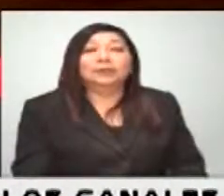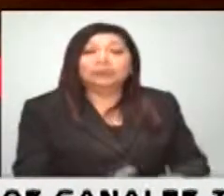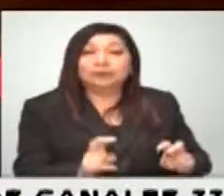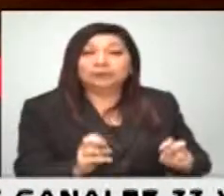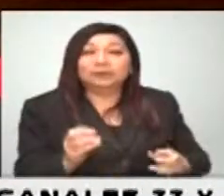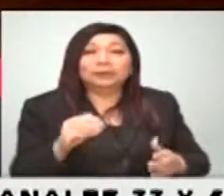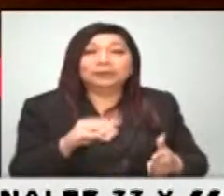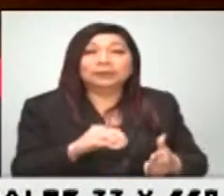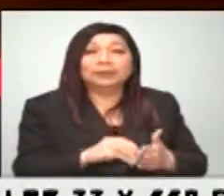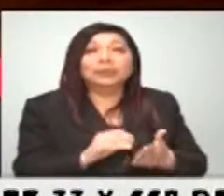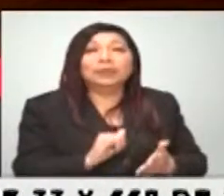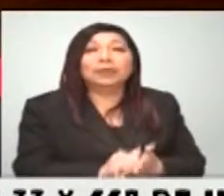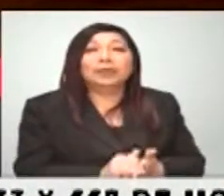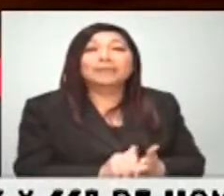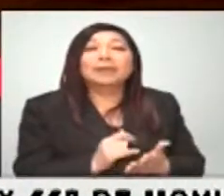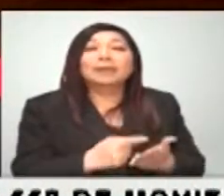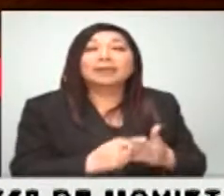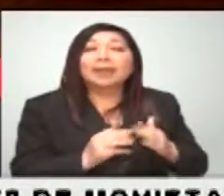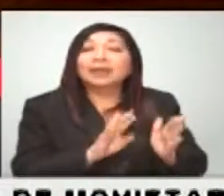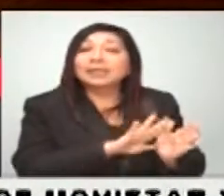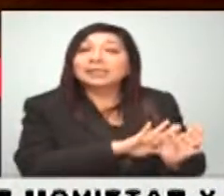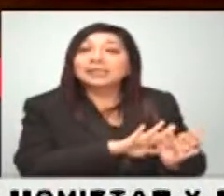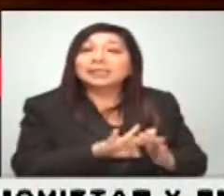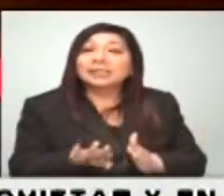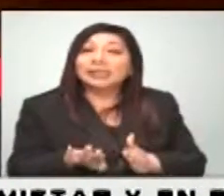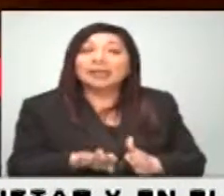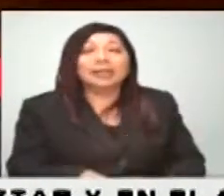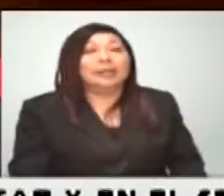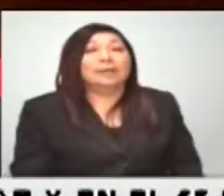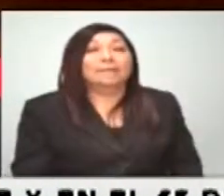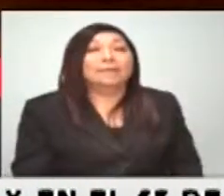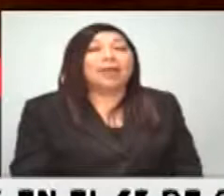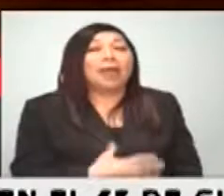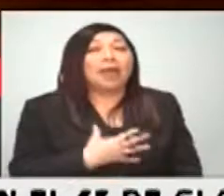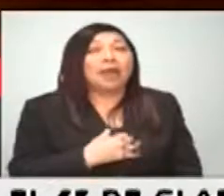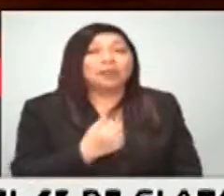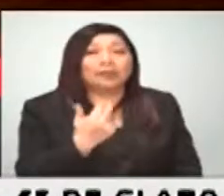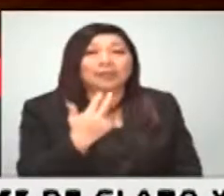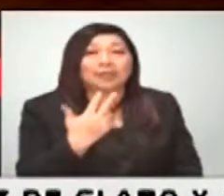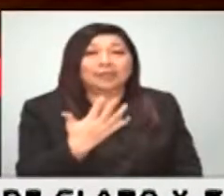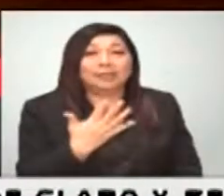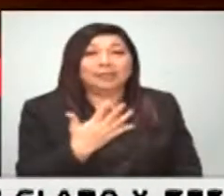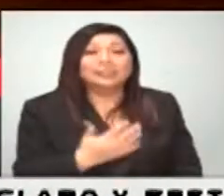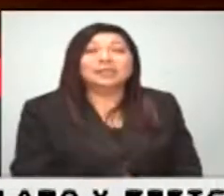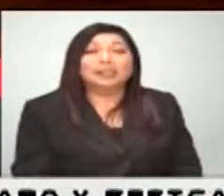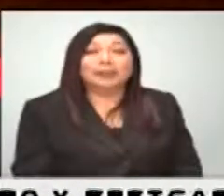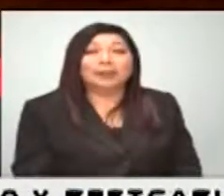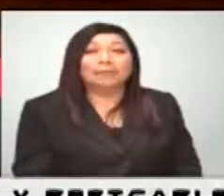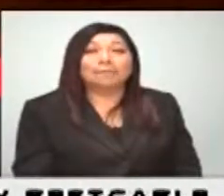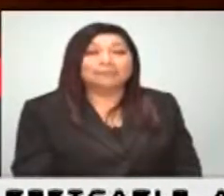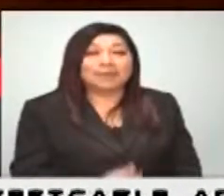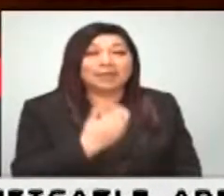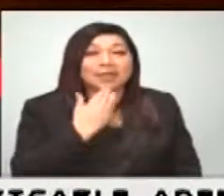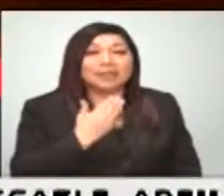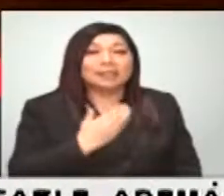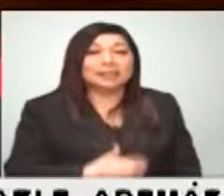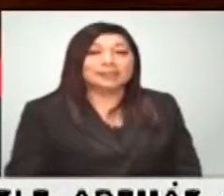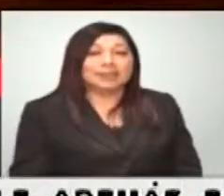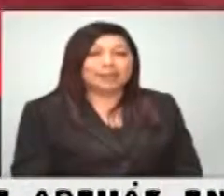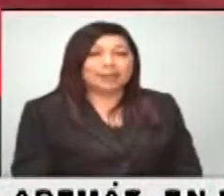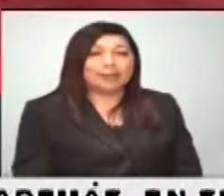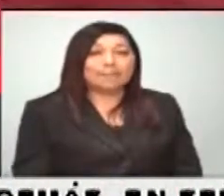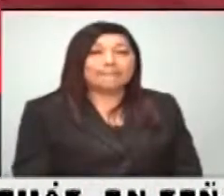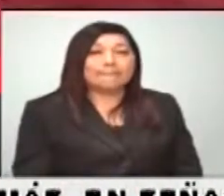texto sustitutorio que elimina justamente la edad de 35 años del dictamen. Gracias, presidente.